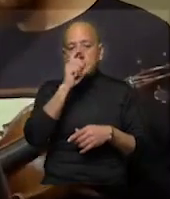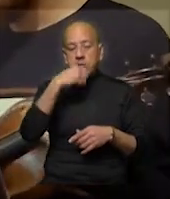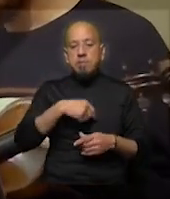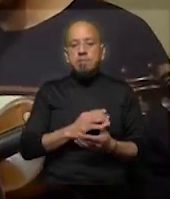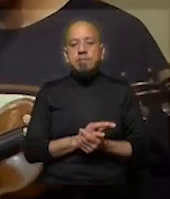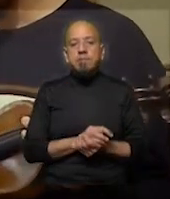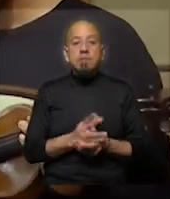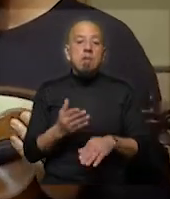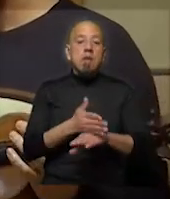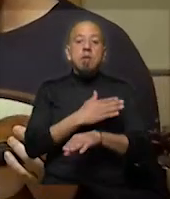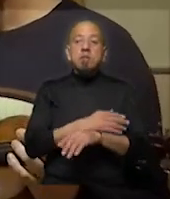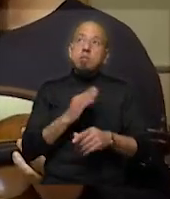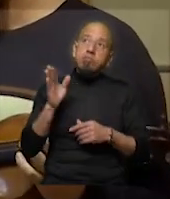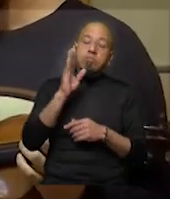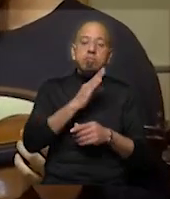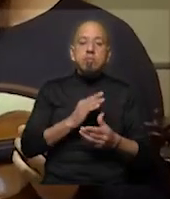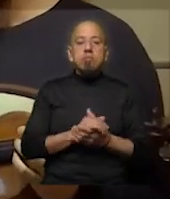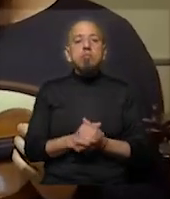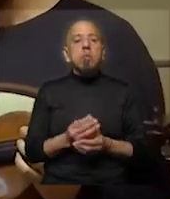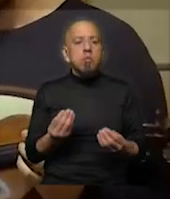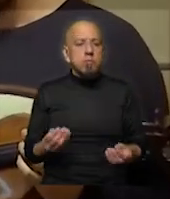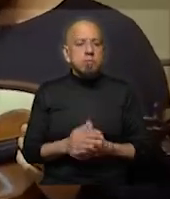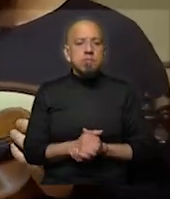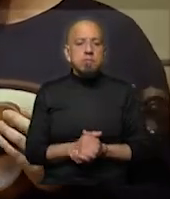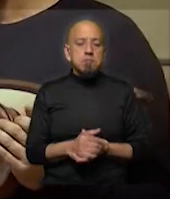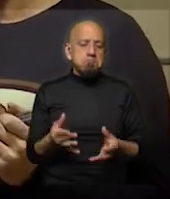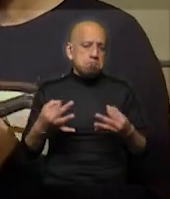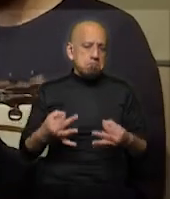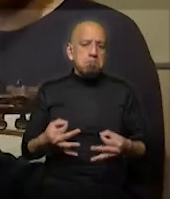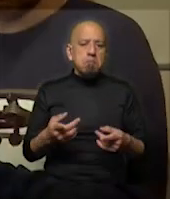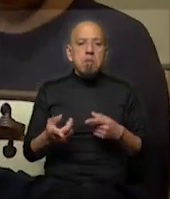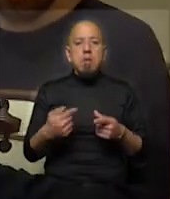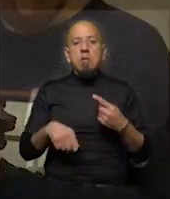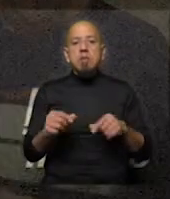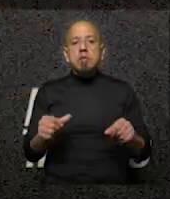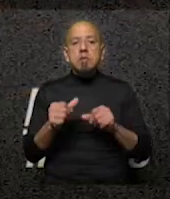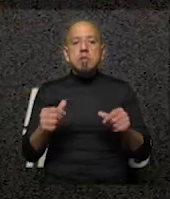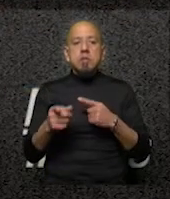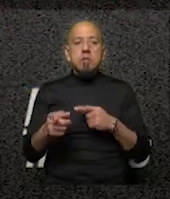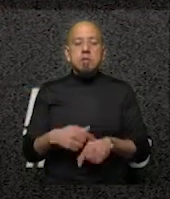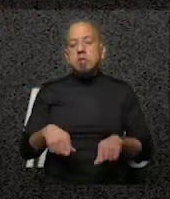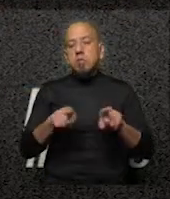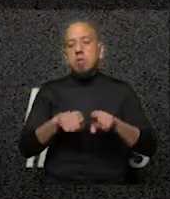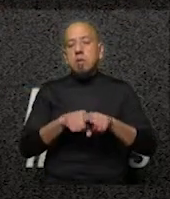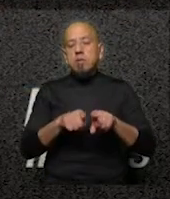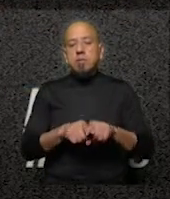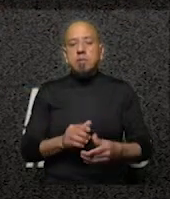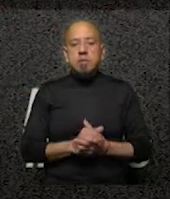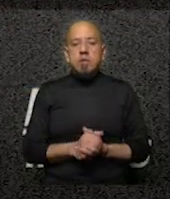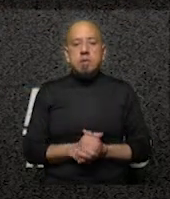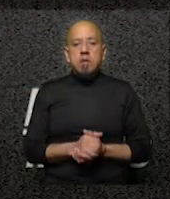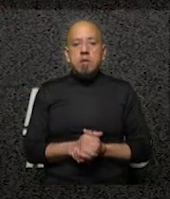cómo cómo estuvo esa previa por el interior bien De hecho funcionó muy bien también que vamos a hacer un set muy parecido al que hicimos en el interior